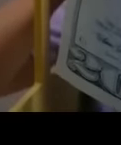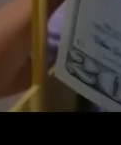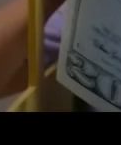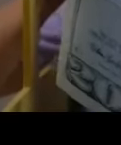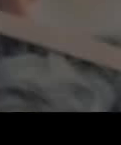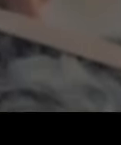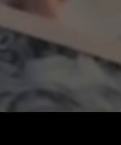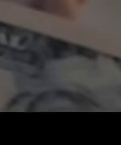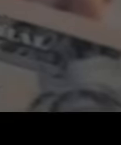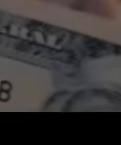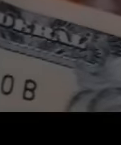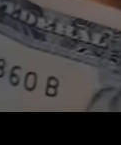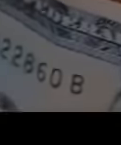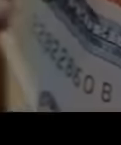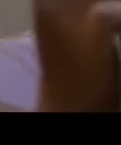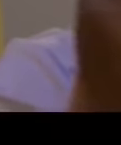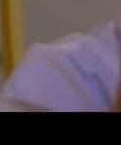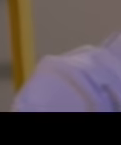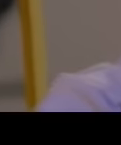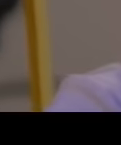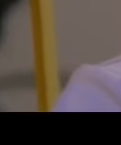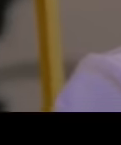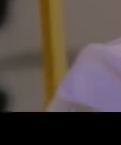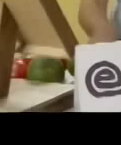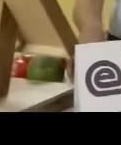Chuta, no tendrás sueltitos, jefe.